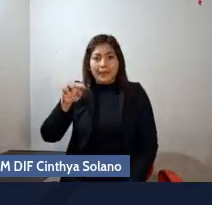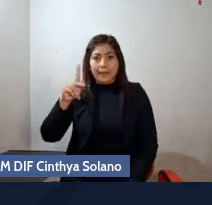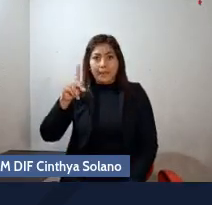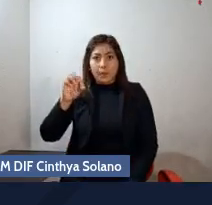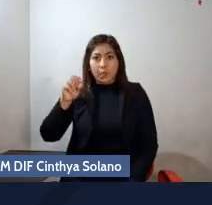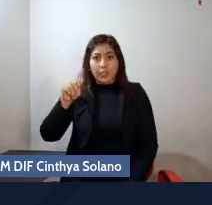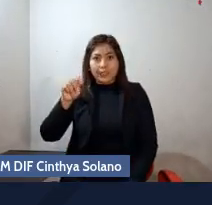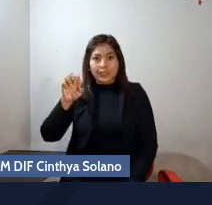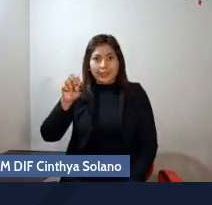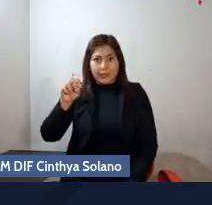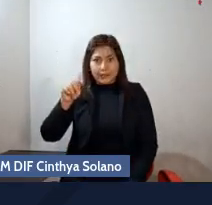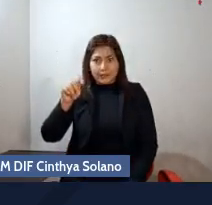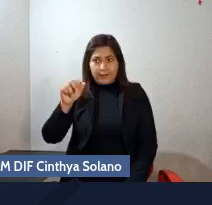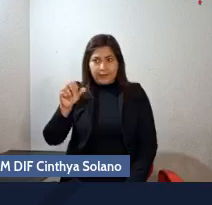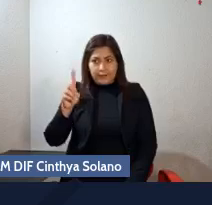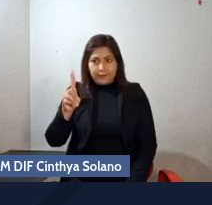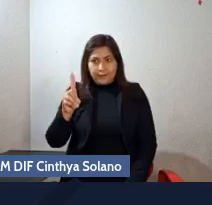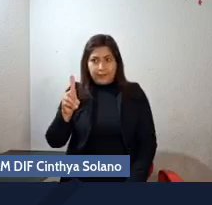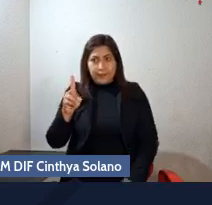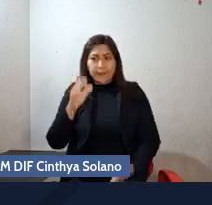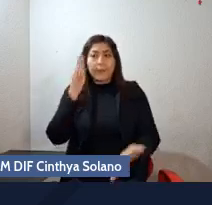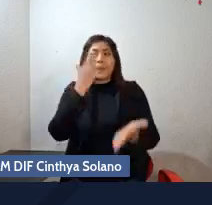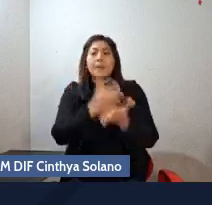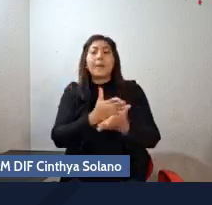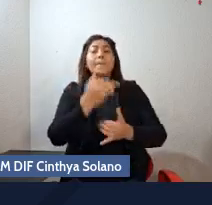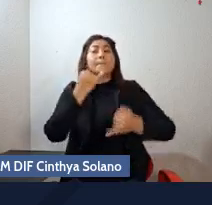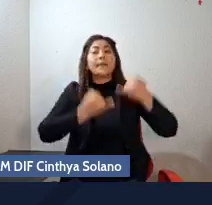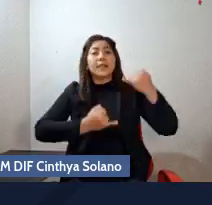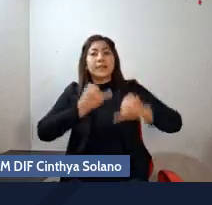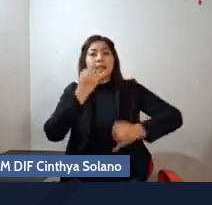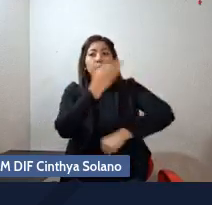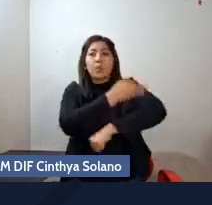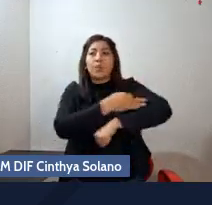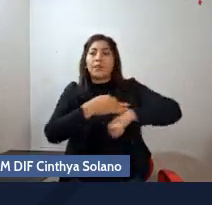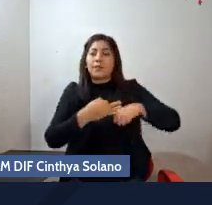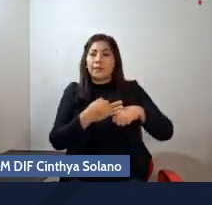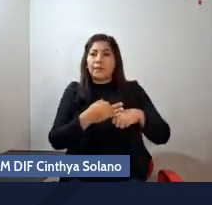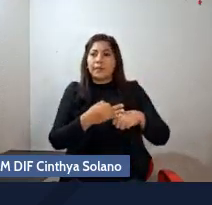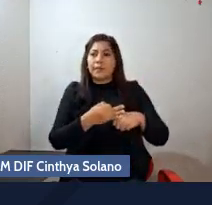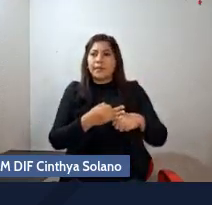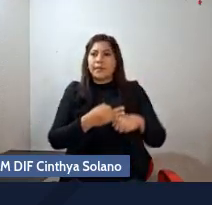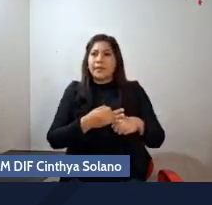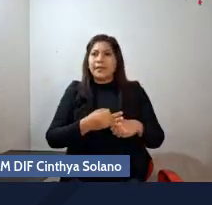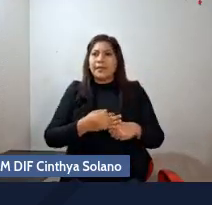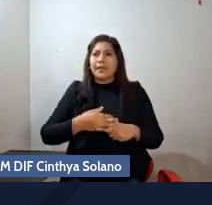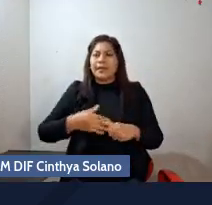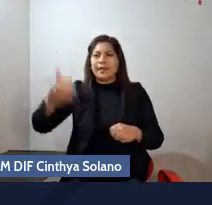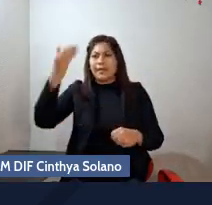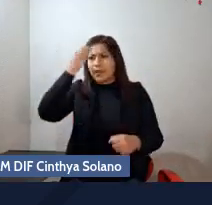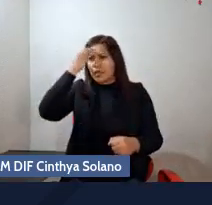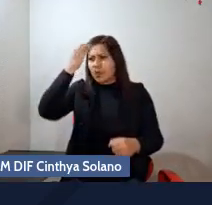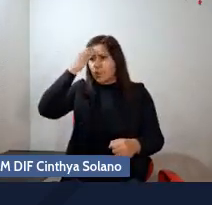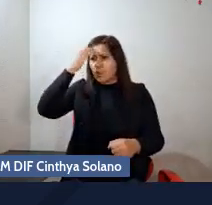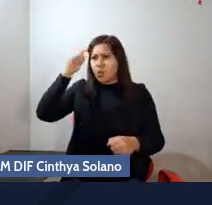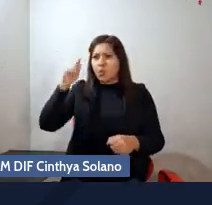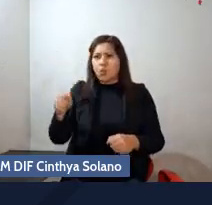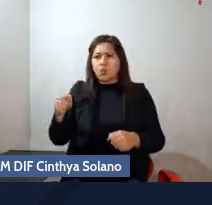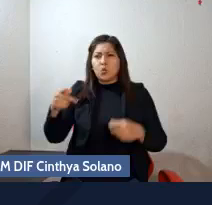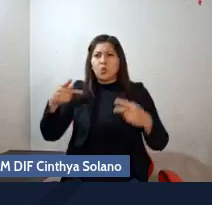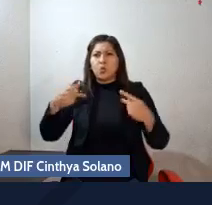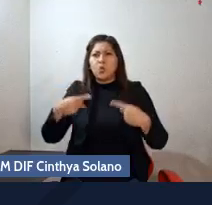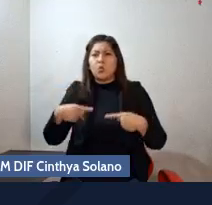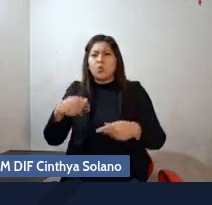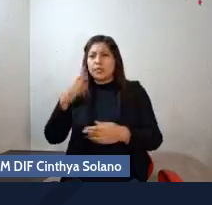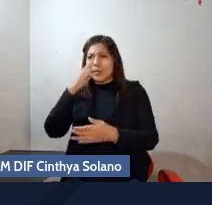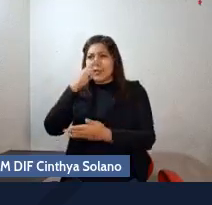familiar para que el juez familiar reconozca la tutoría a quien ejerza la patria